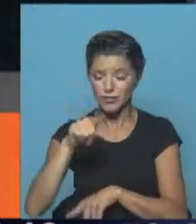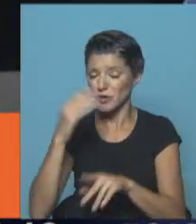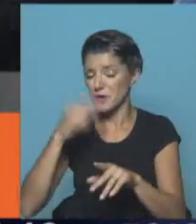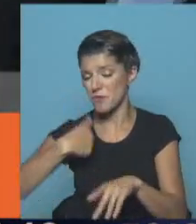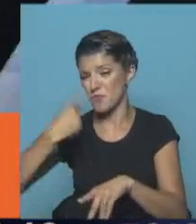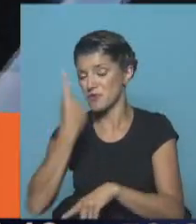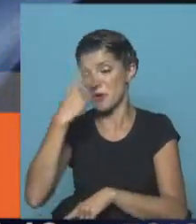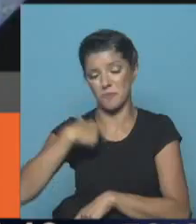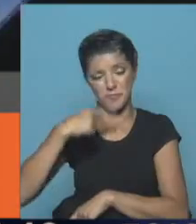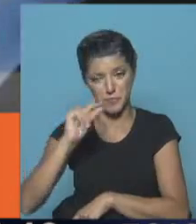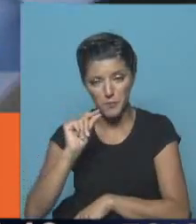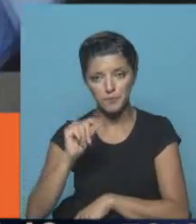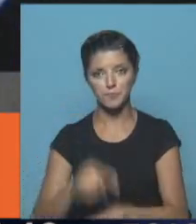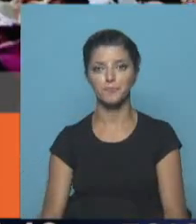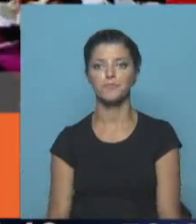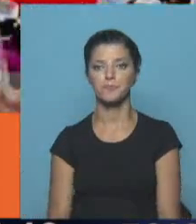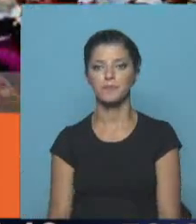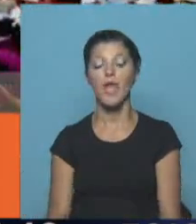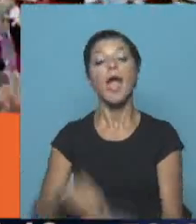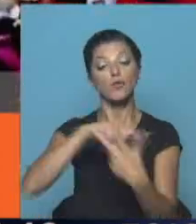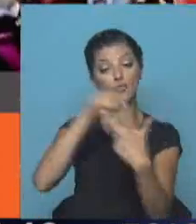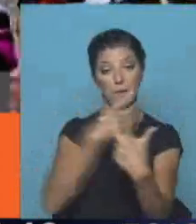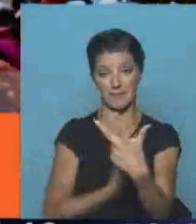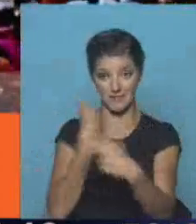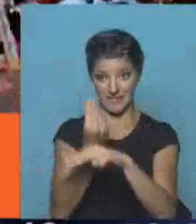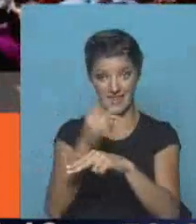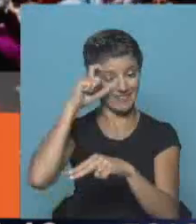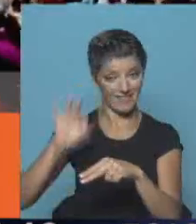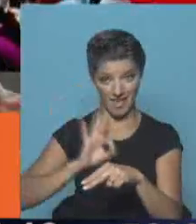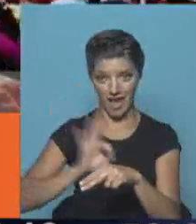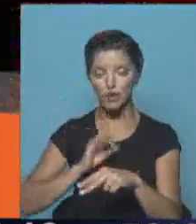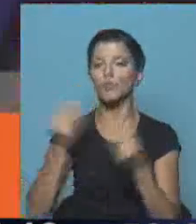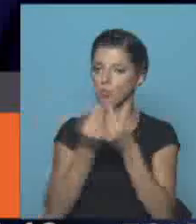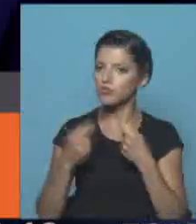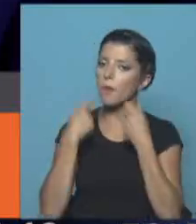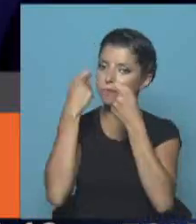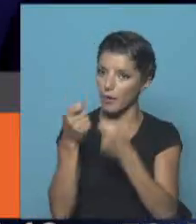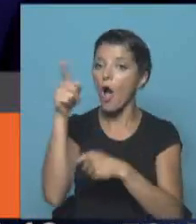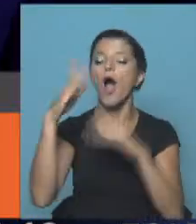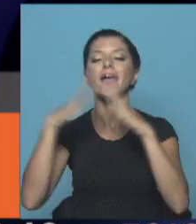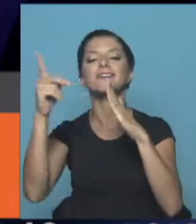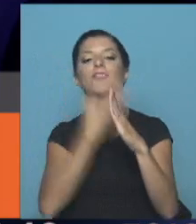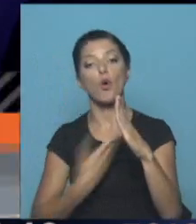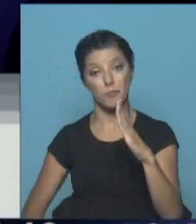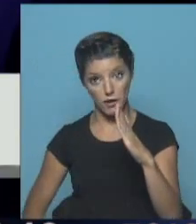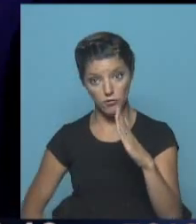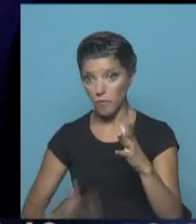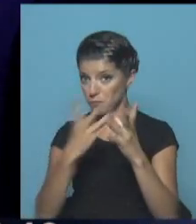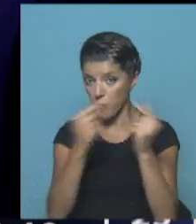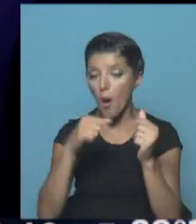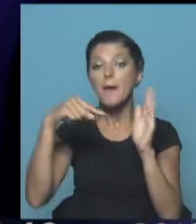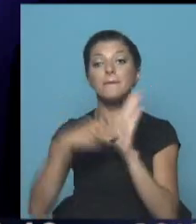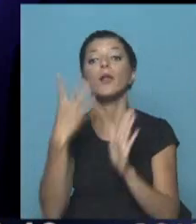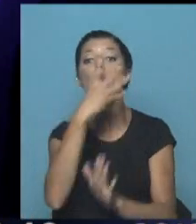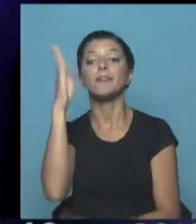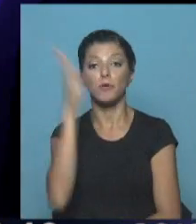Con niveles altos de aprobación durante sus 3 mandatos, Correa abandona el Palacio de Carondelet con el 40% de